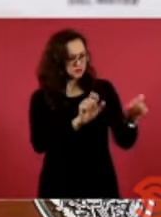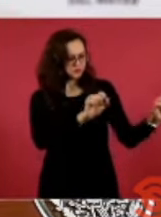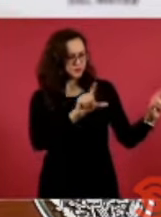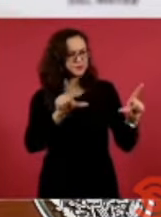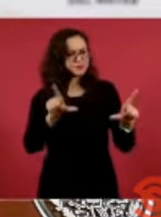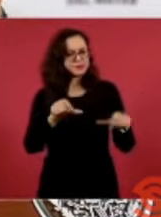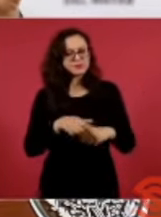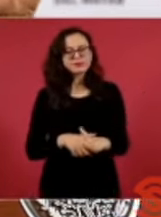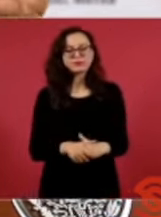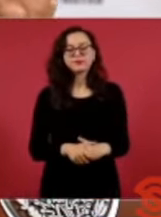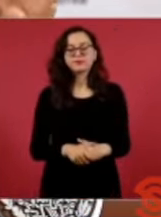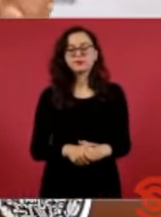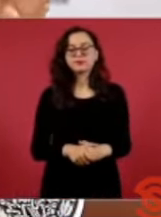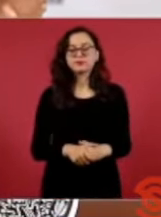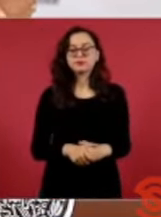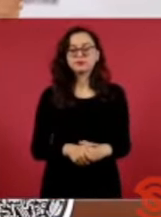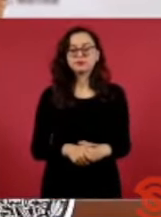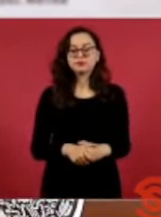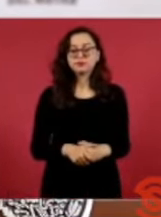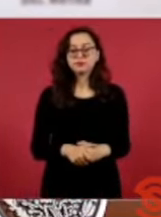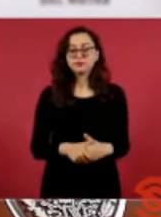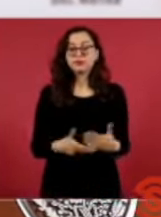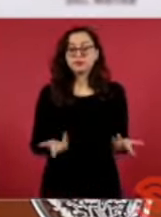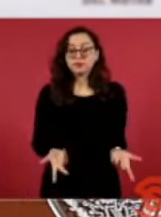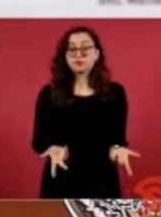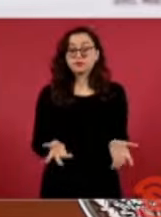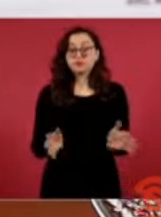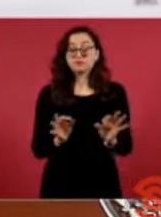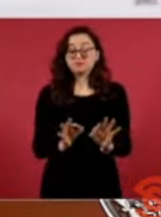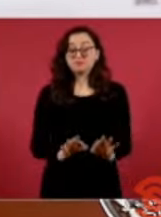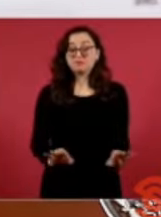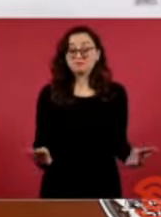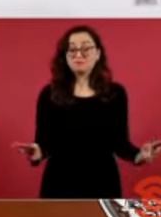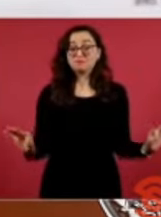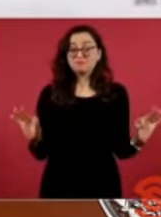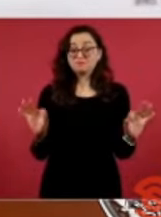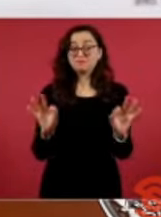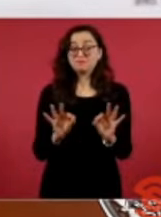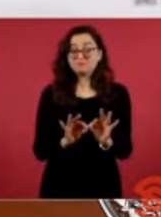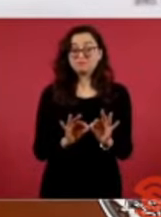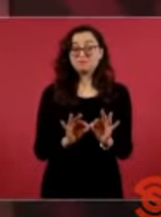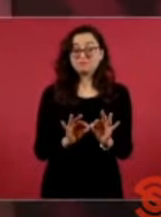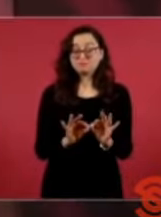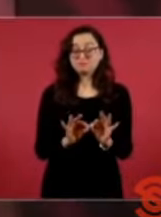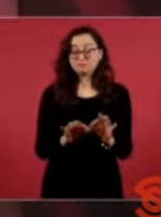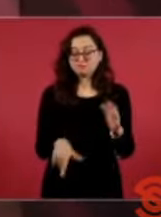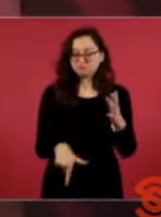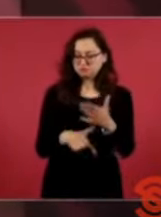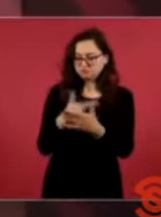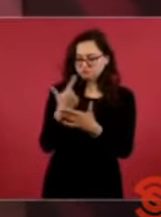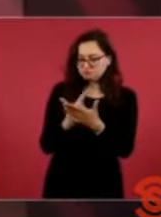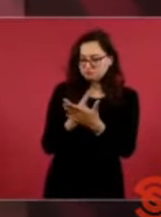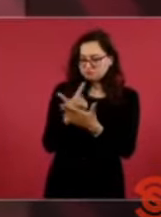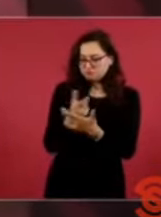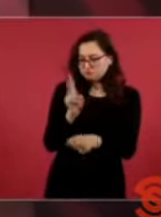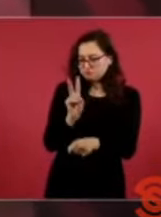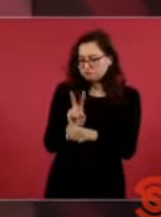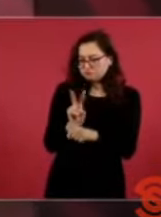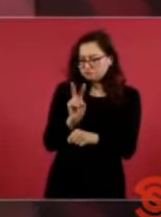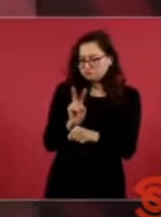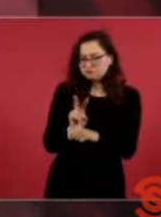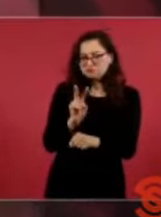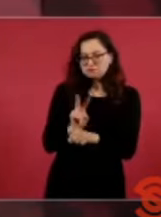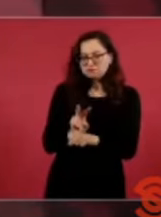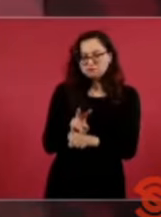Y es muy importante porque con auditorías y con exhortos